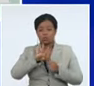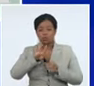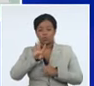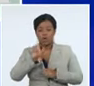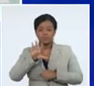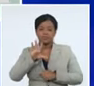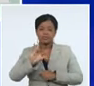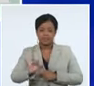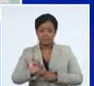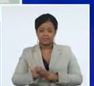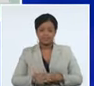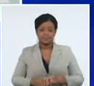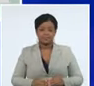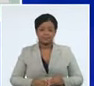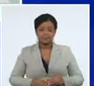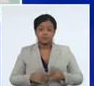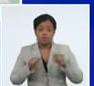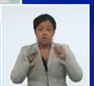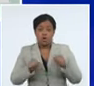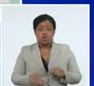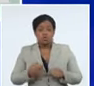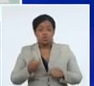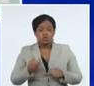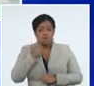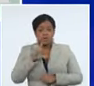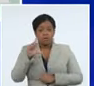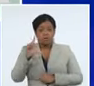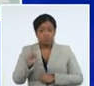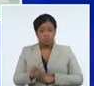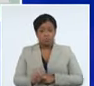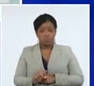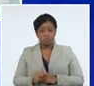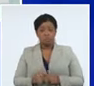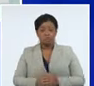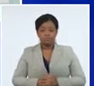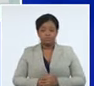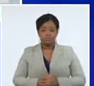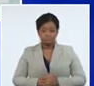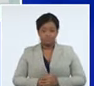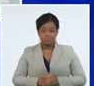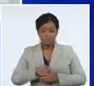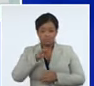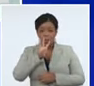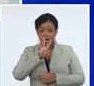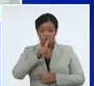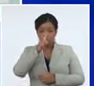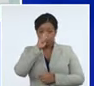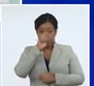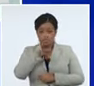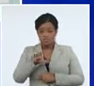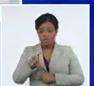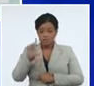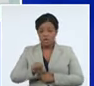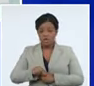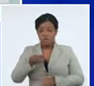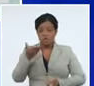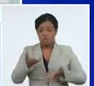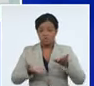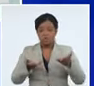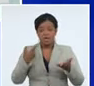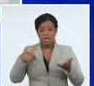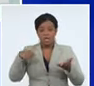447. Hoy se aprecia una reducción, 32 casos pediátricos menos que el día anterior, y